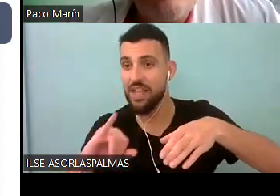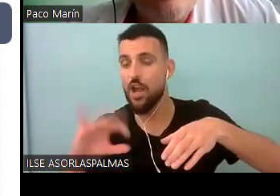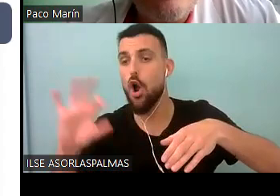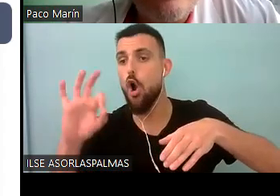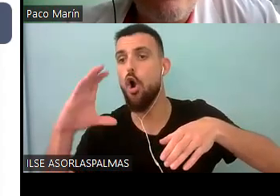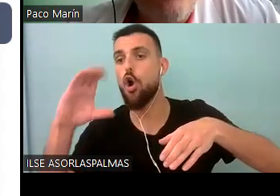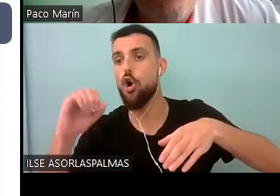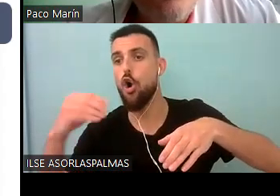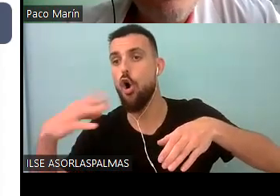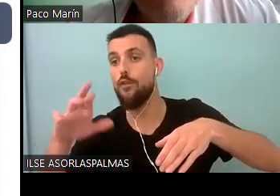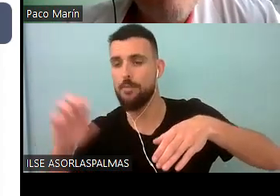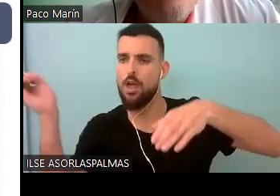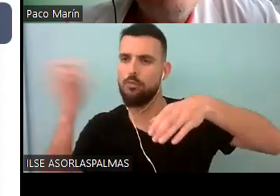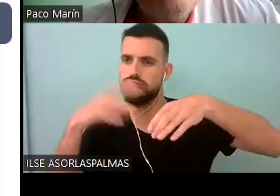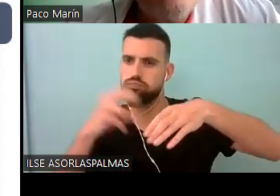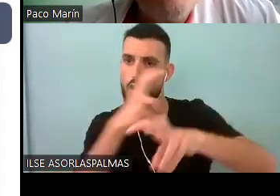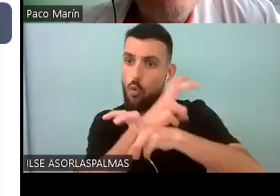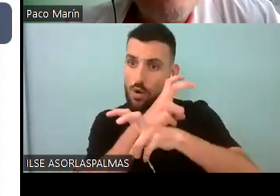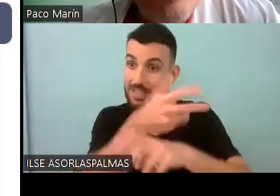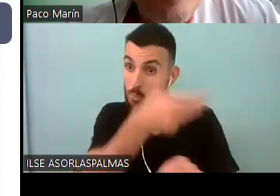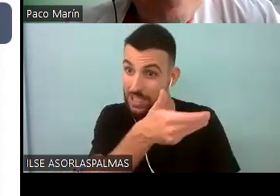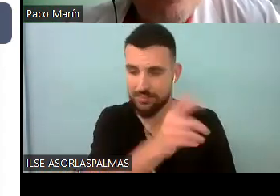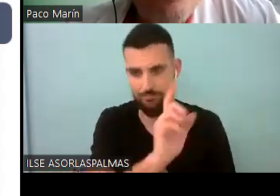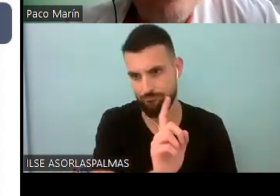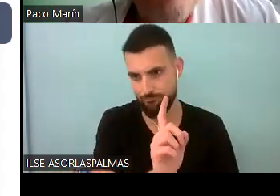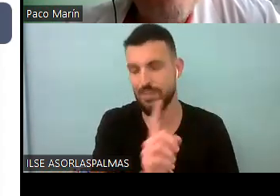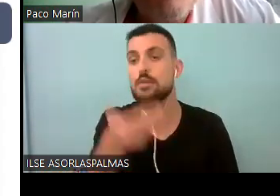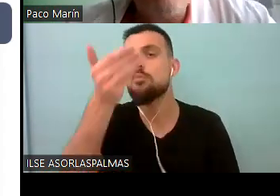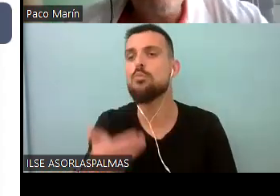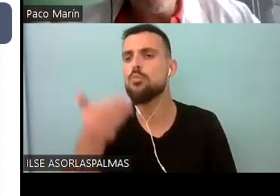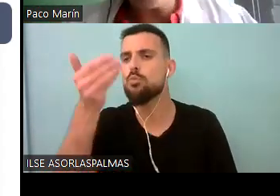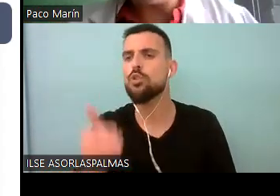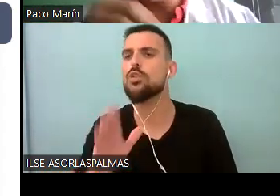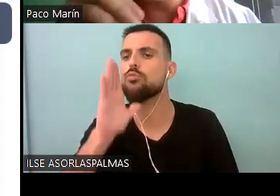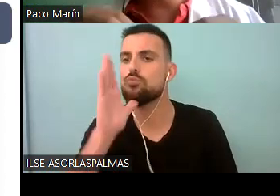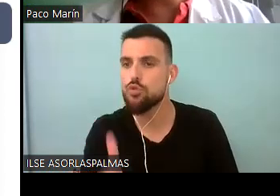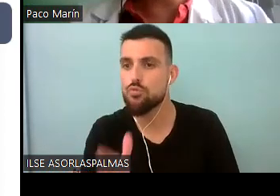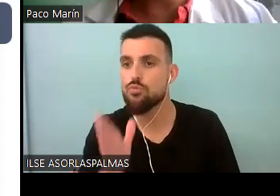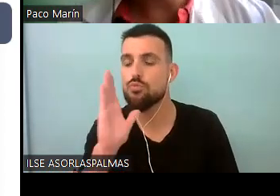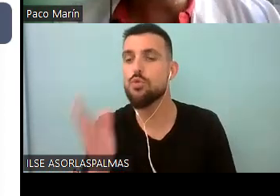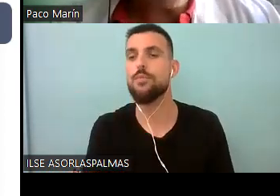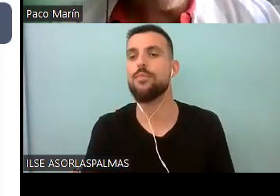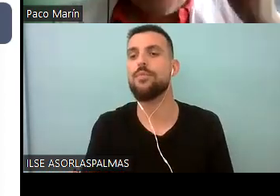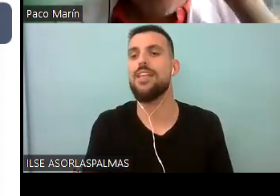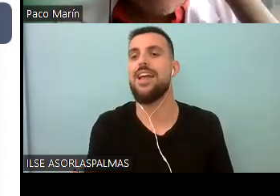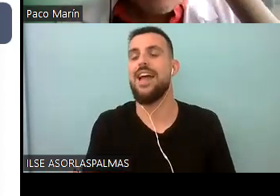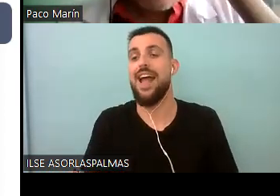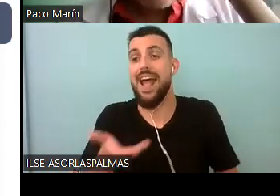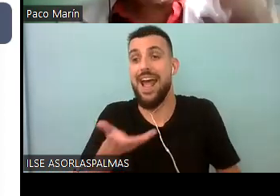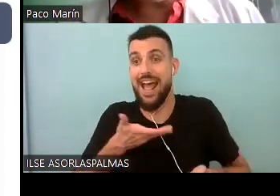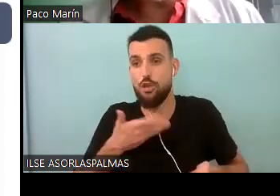en el hueso, pero no tienen tanta importancia en ese sentido. Modulan el calcio y el